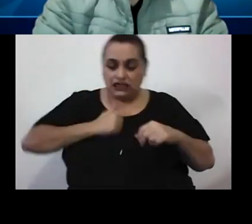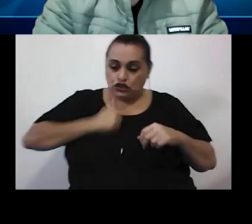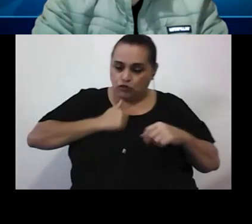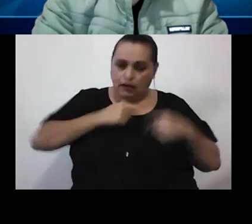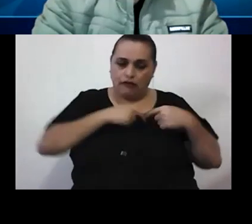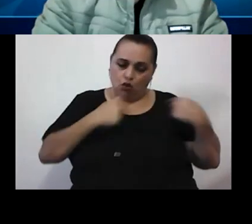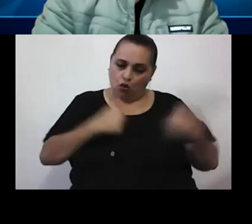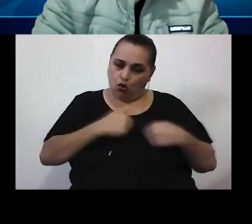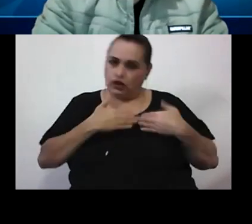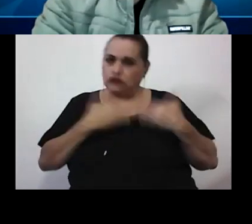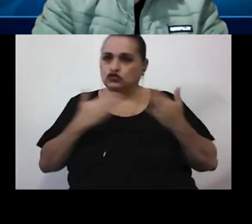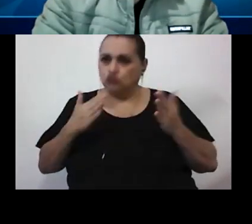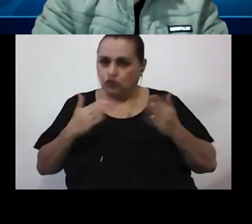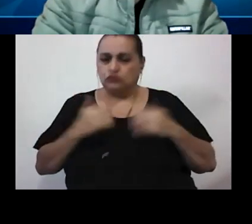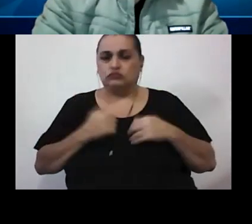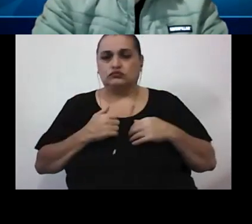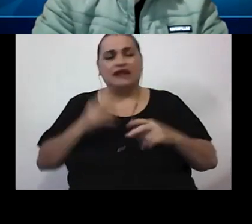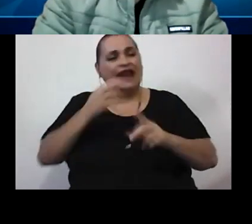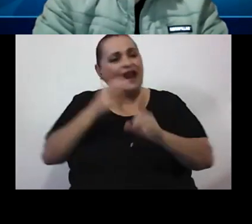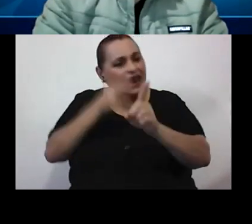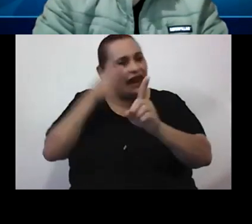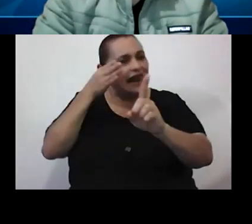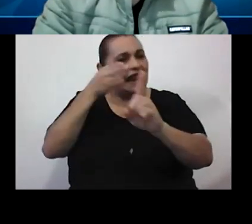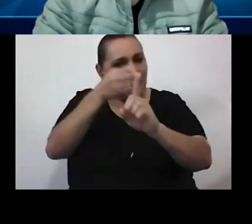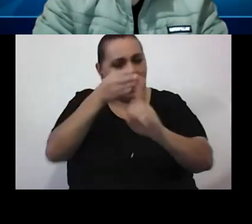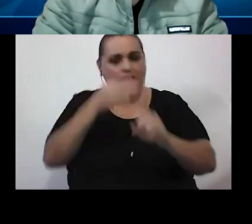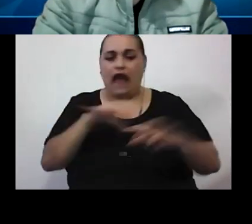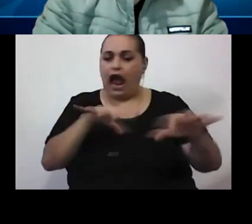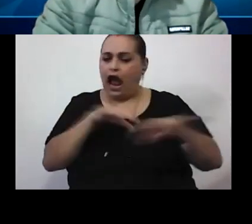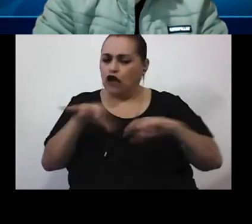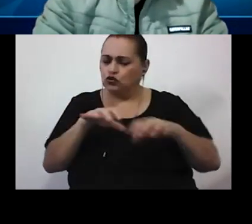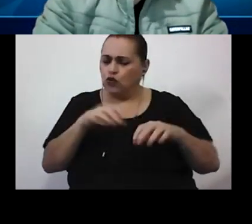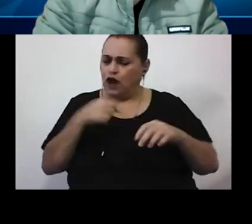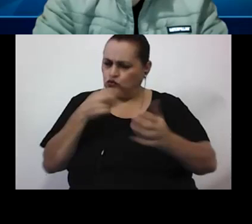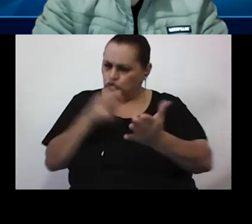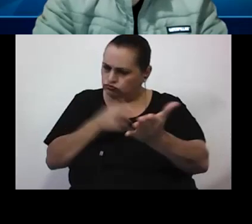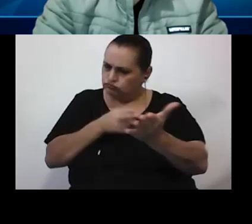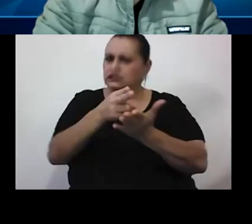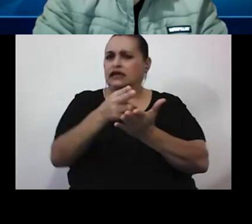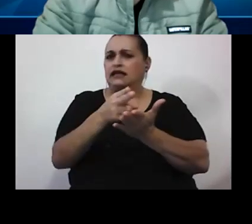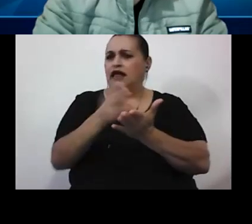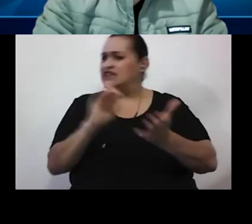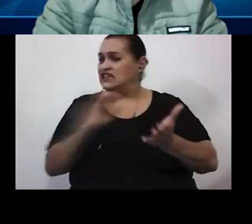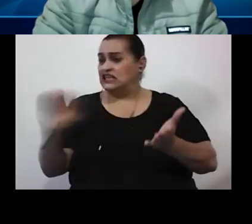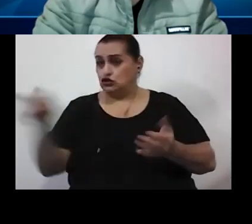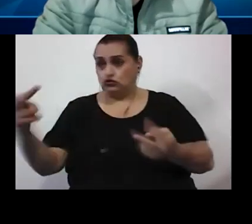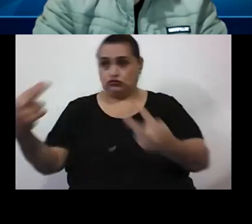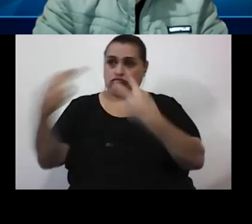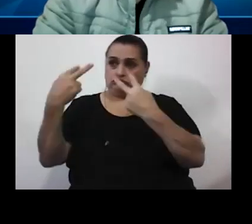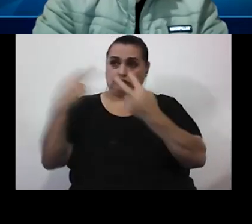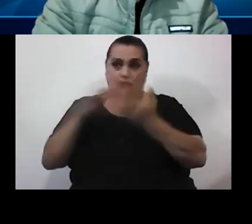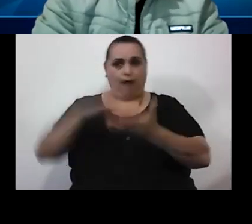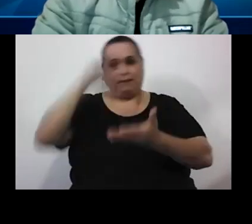corazón, ser leales, actuar con integridad. Eso las niñas y los niños lo están aprendiendo de